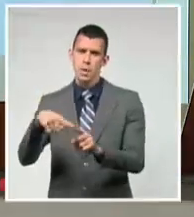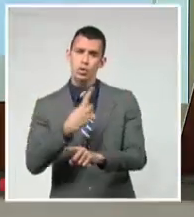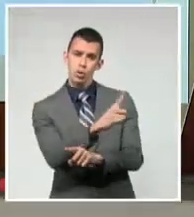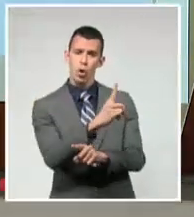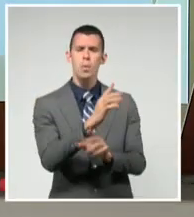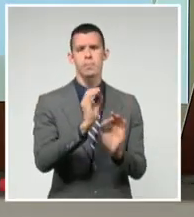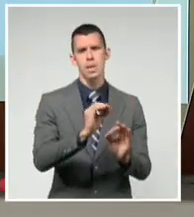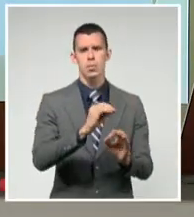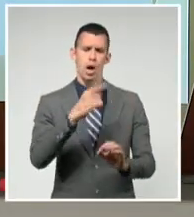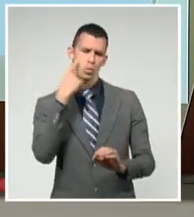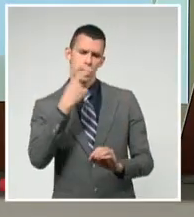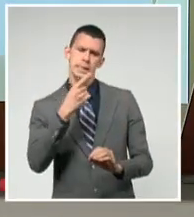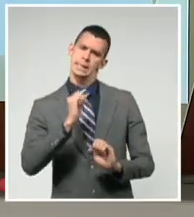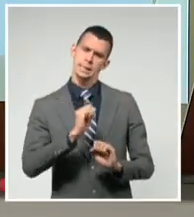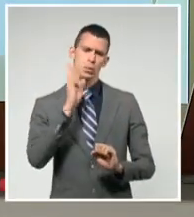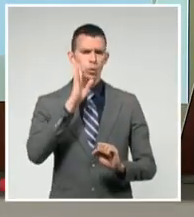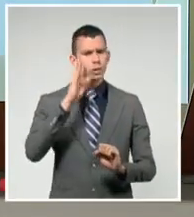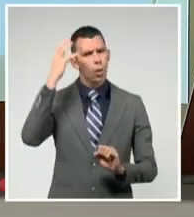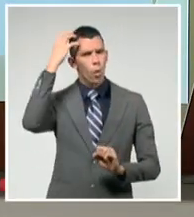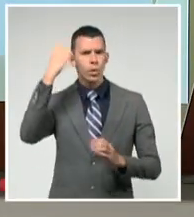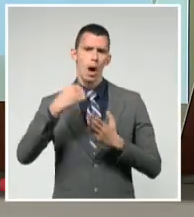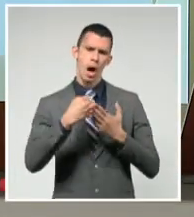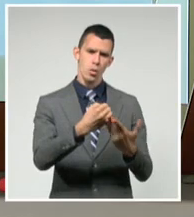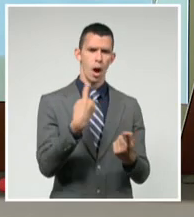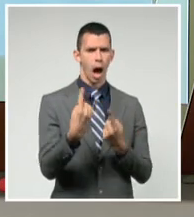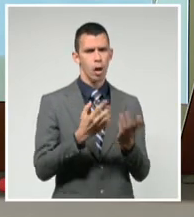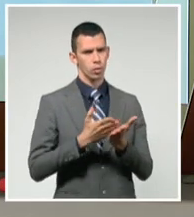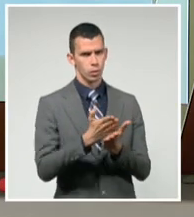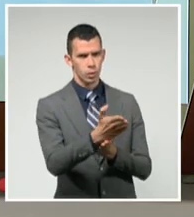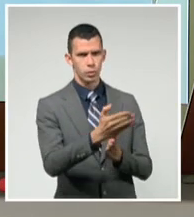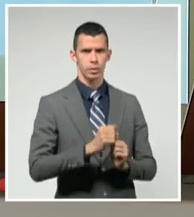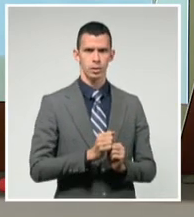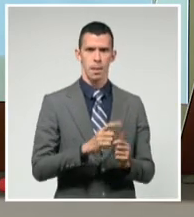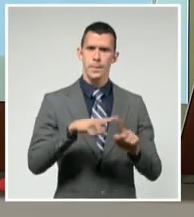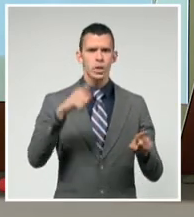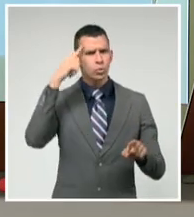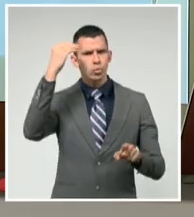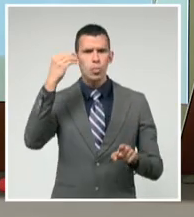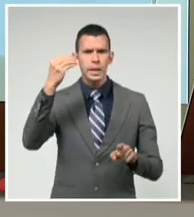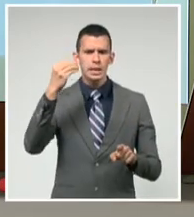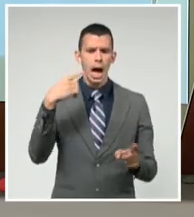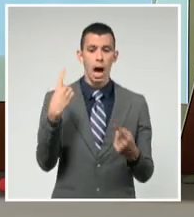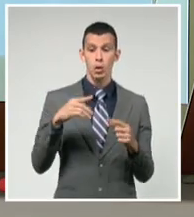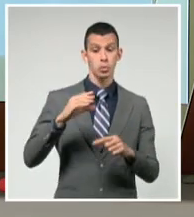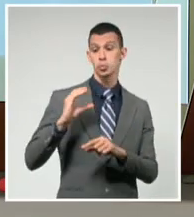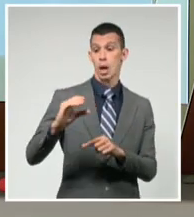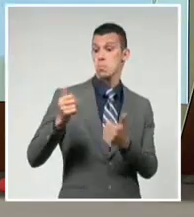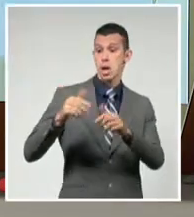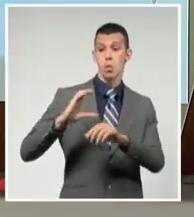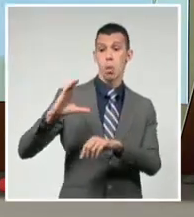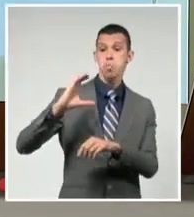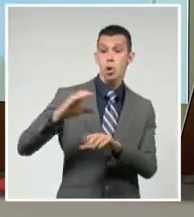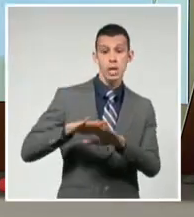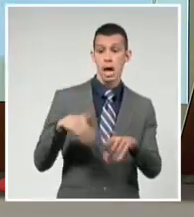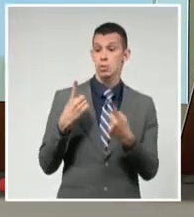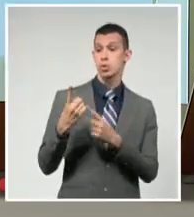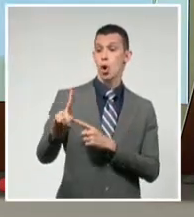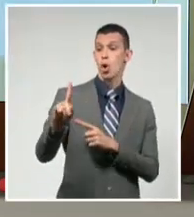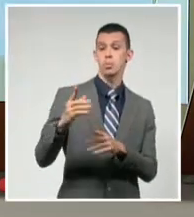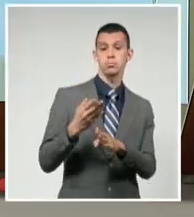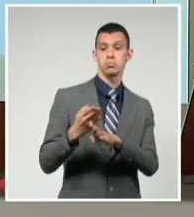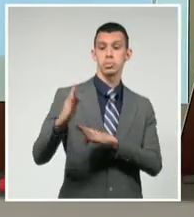productos bajo el principio de que en este proceso nadie quedará desamparado repito un concepto que nuestras autoridades han insistido